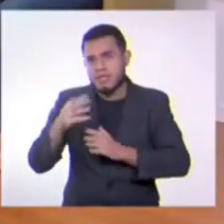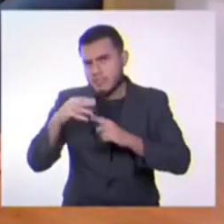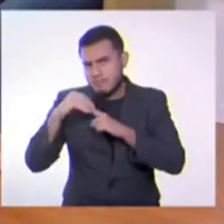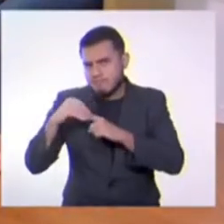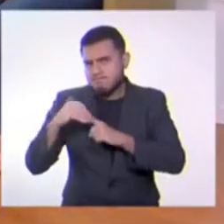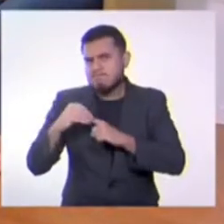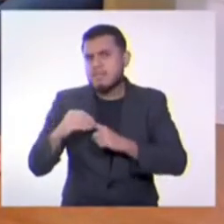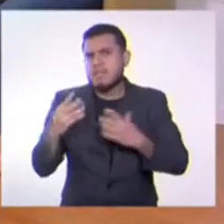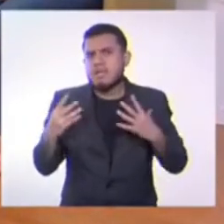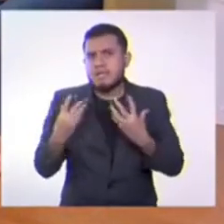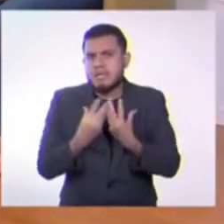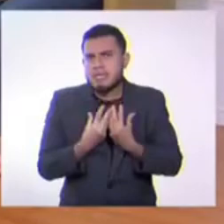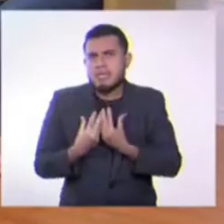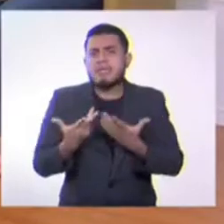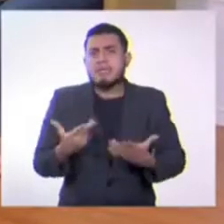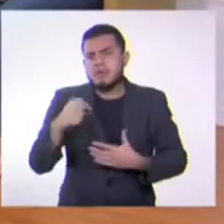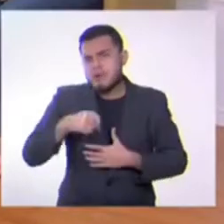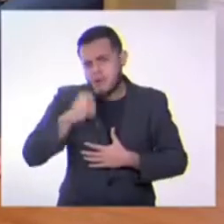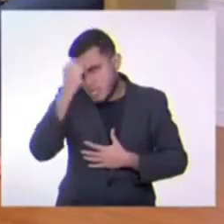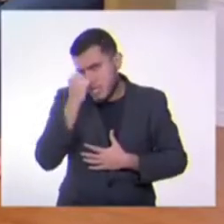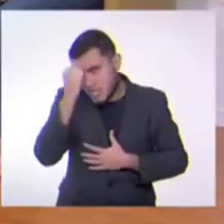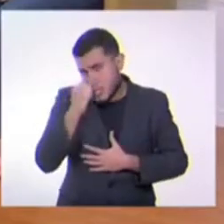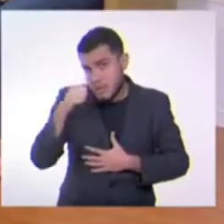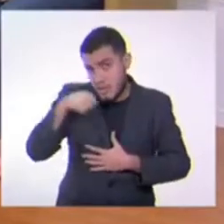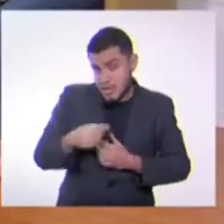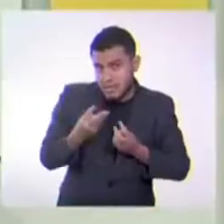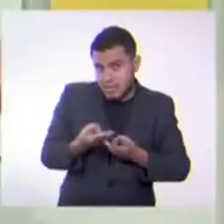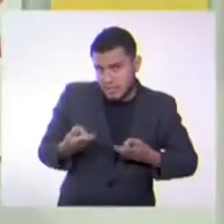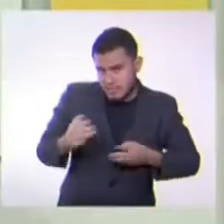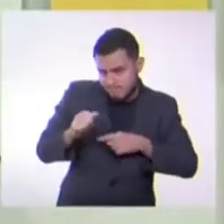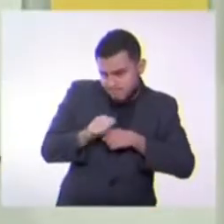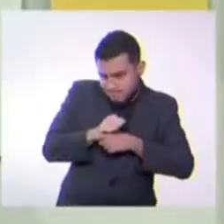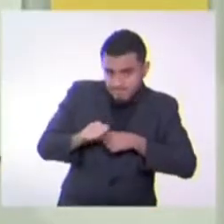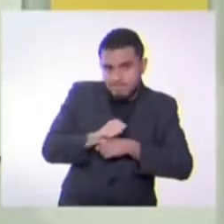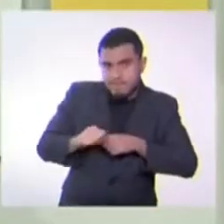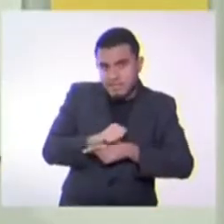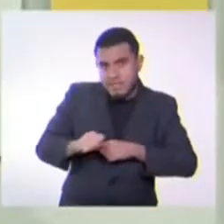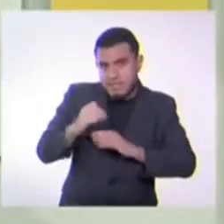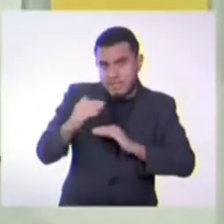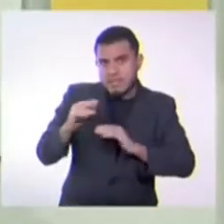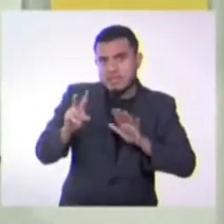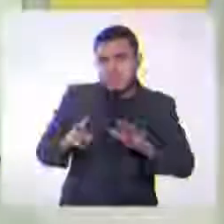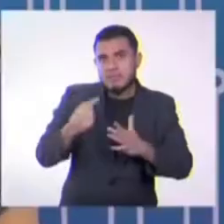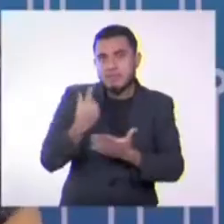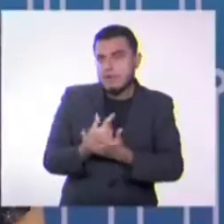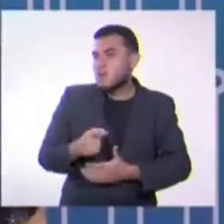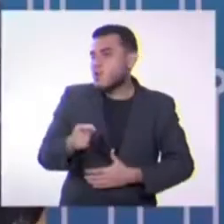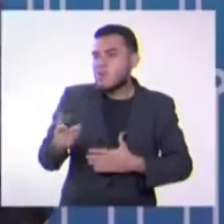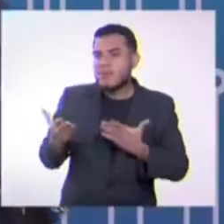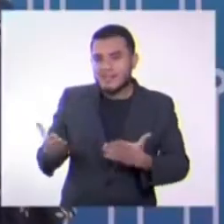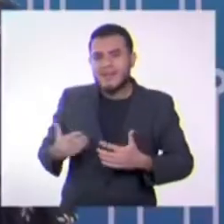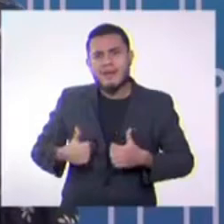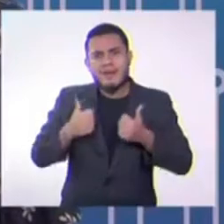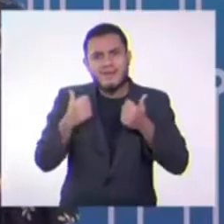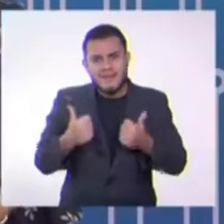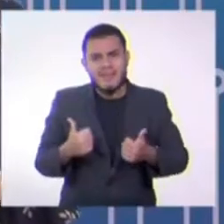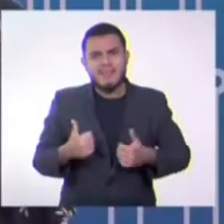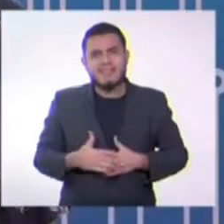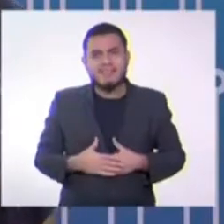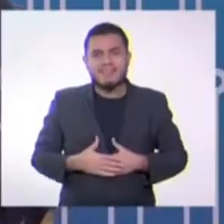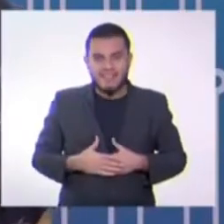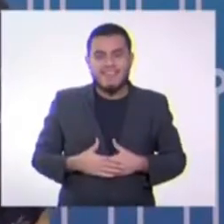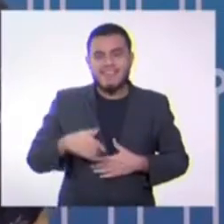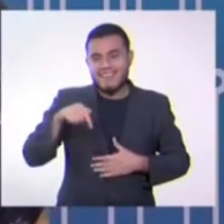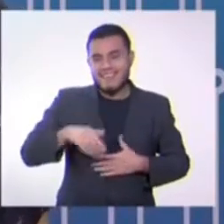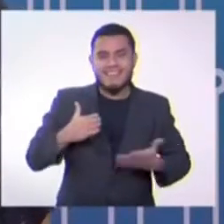esos datos interesantes para esta materia y este nivel académico. Alba, bienvenida nuevamente, ¿cómo ha estado? Hola, bastante bien, esperando que se llegue el